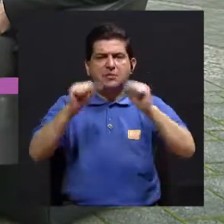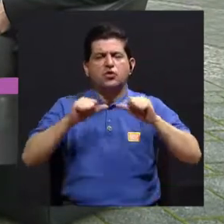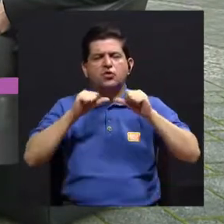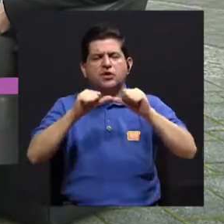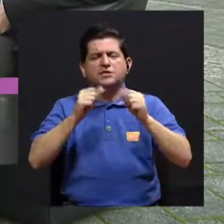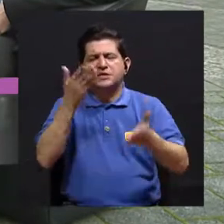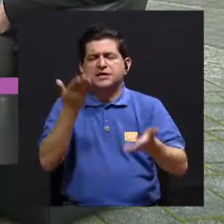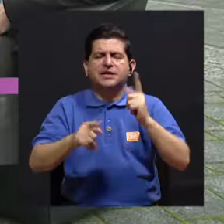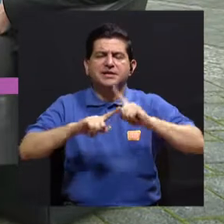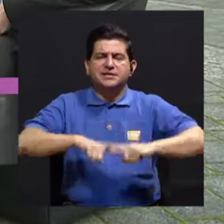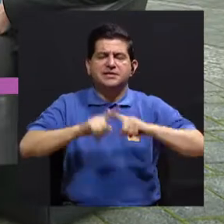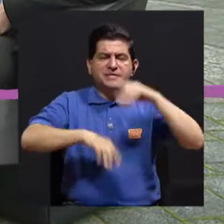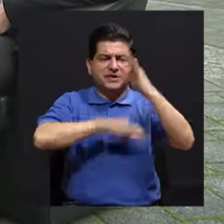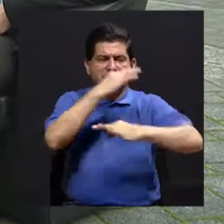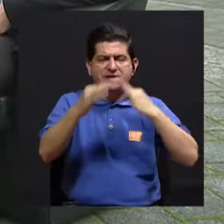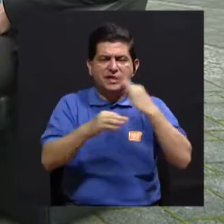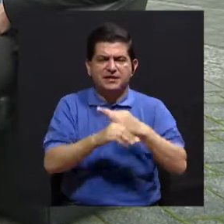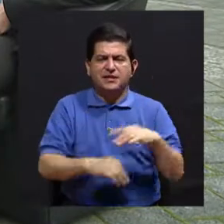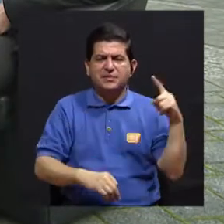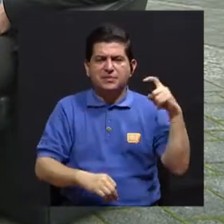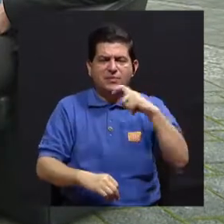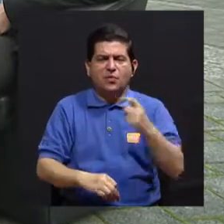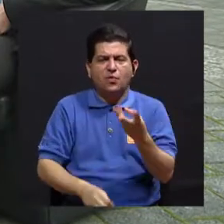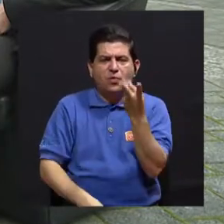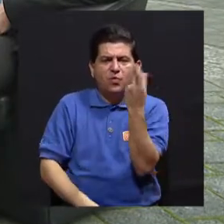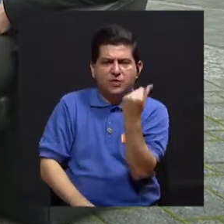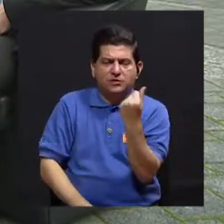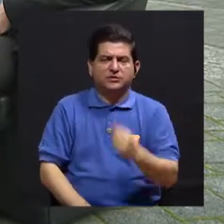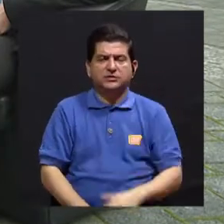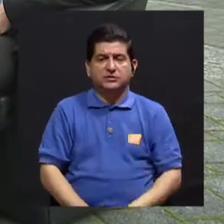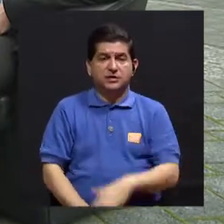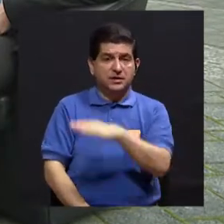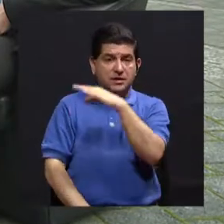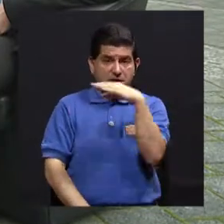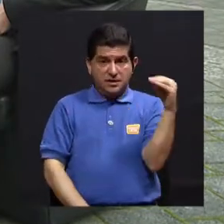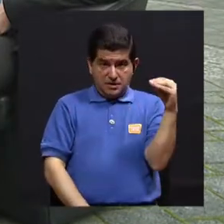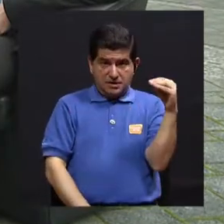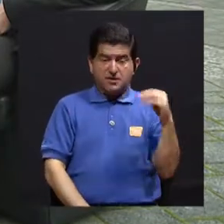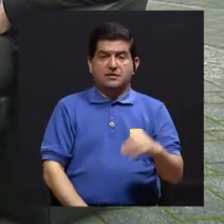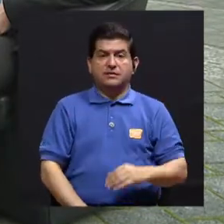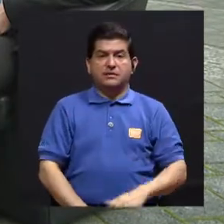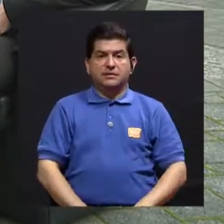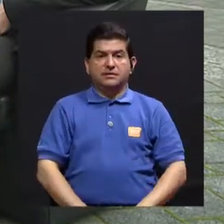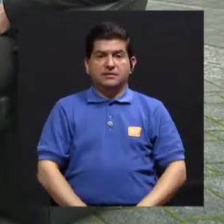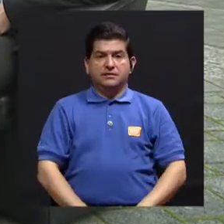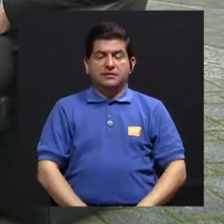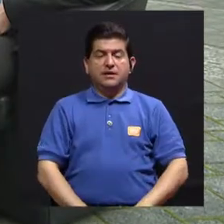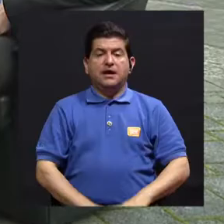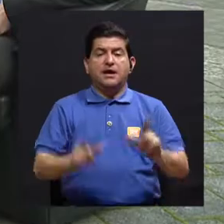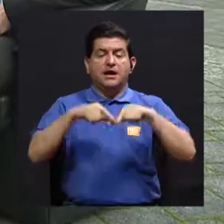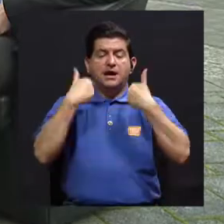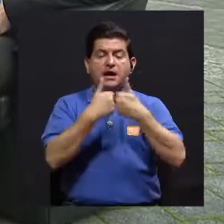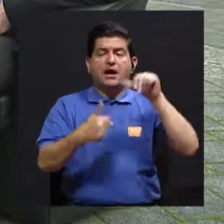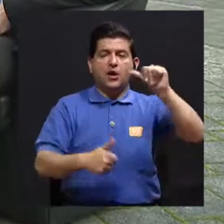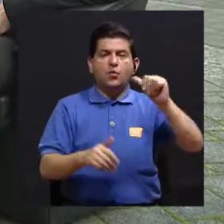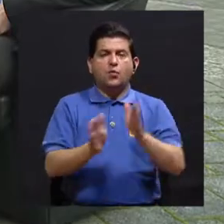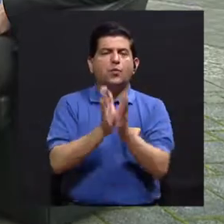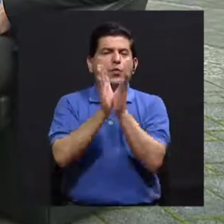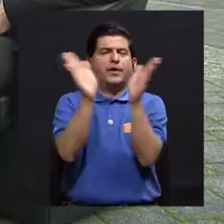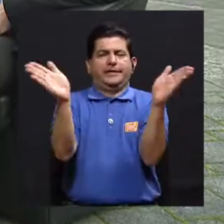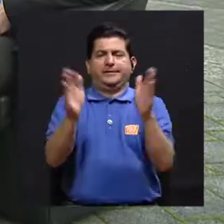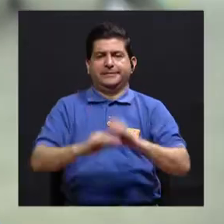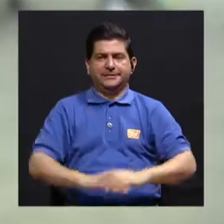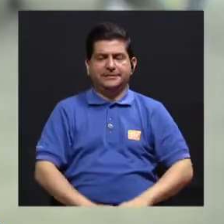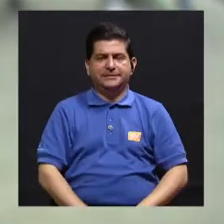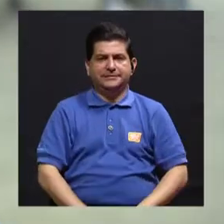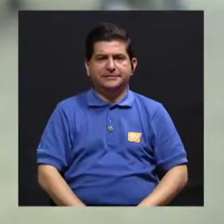puede extenderse un poquito más dependiendo del grado de parasitosis que haya. Y en cuanto a los artrópodos, pues de manera